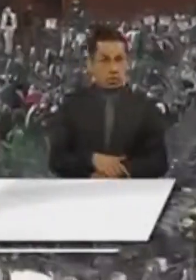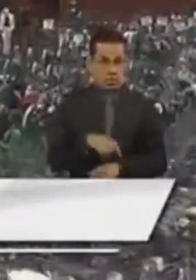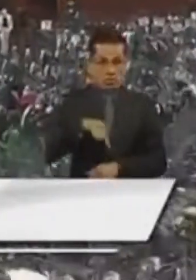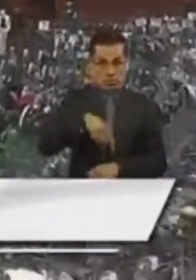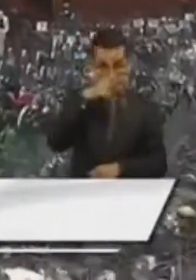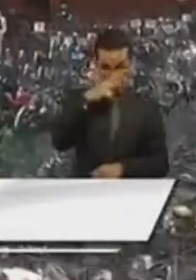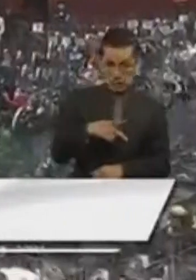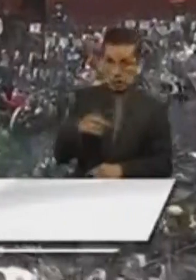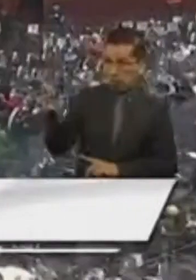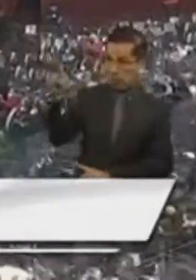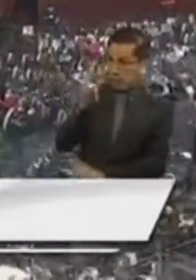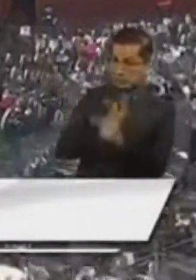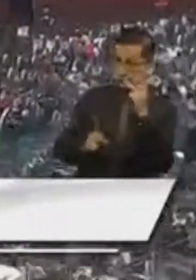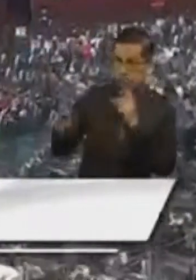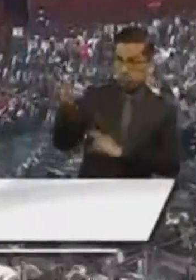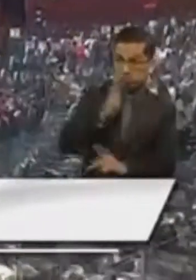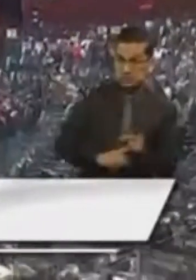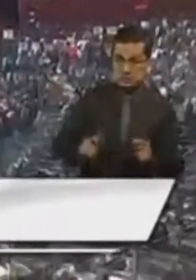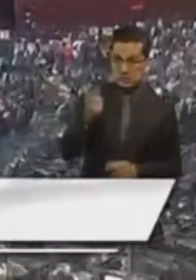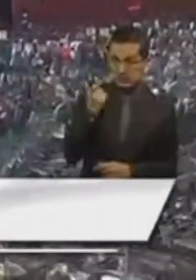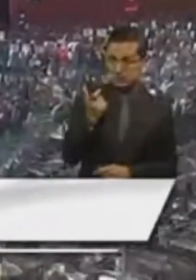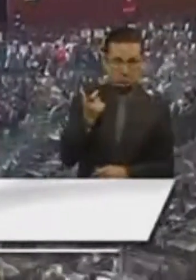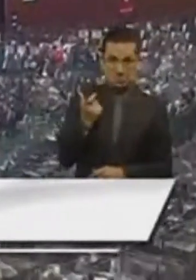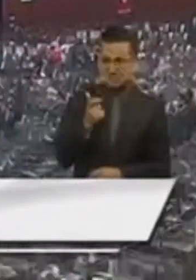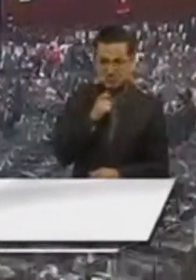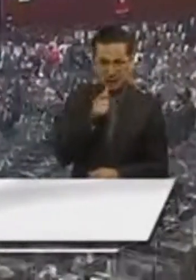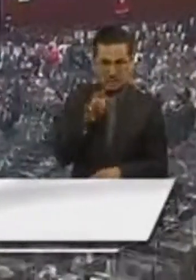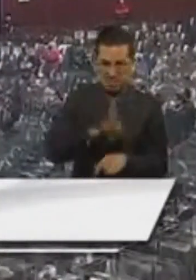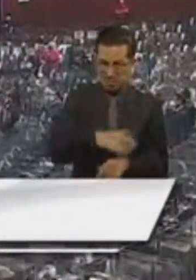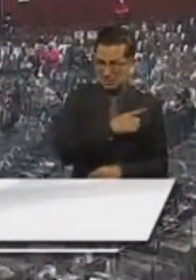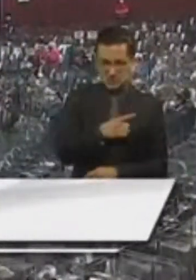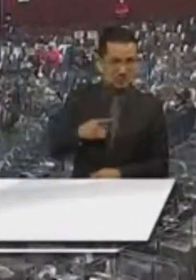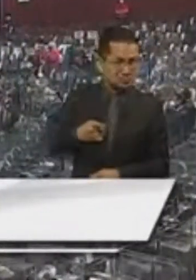como ustedes lo hicieron.